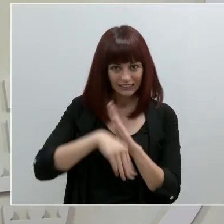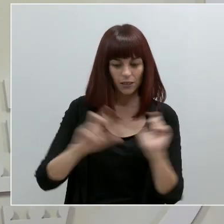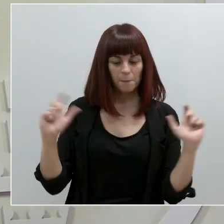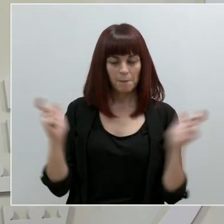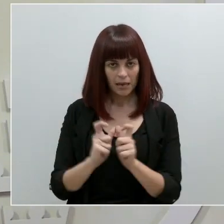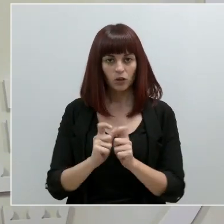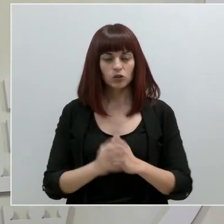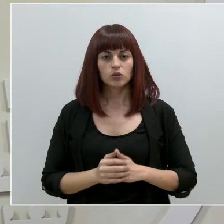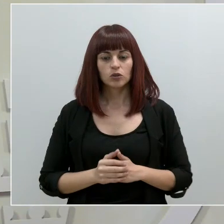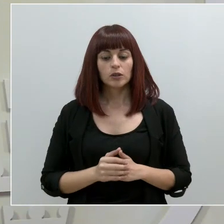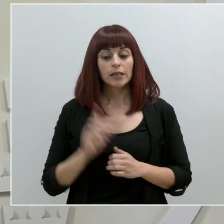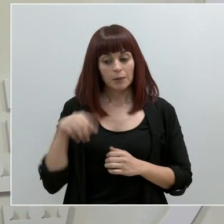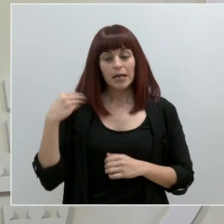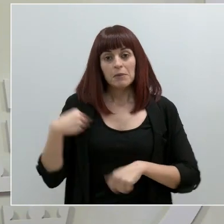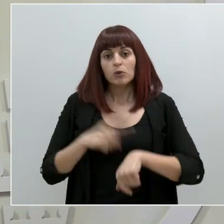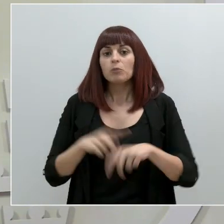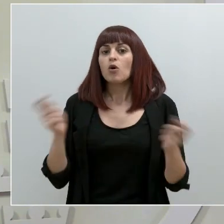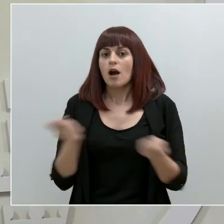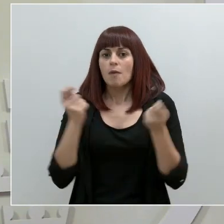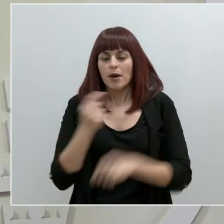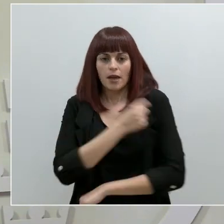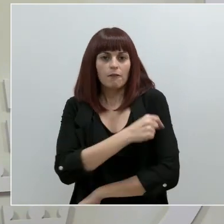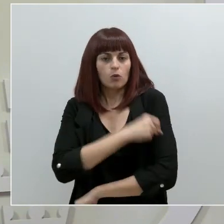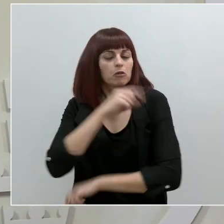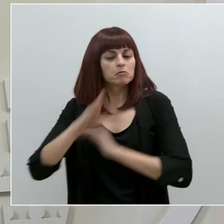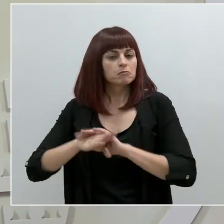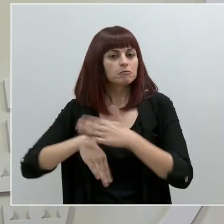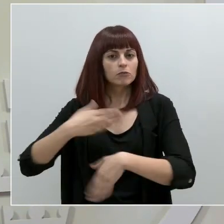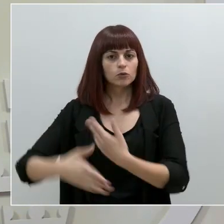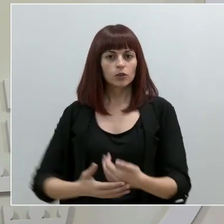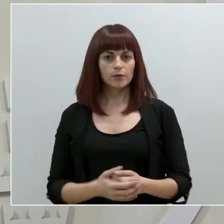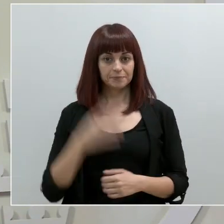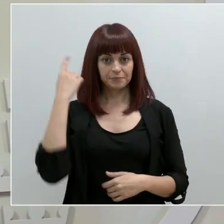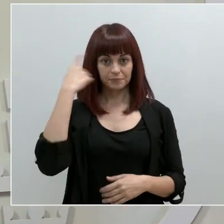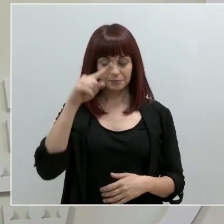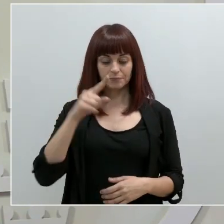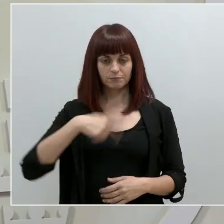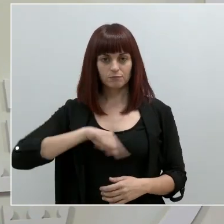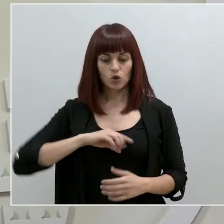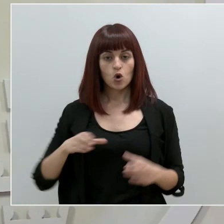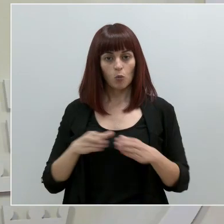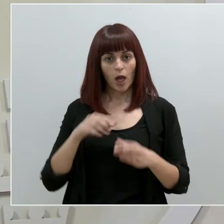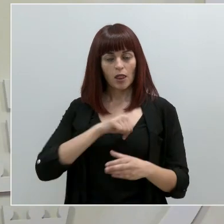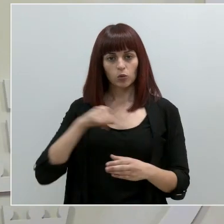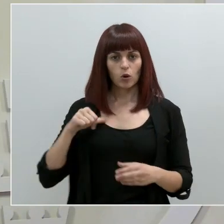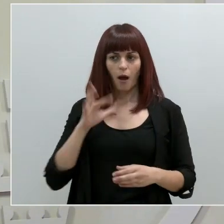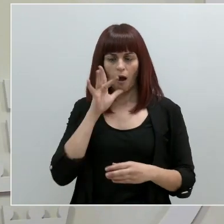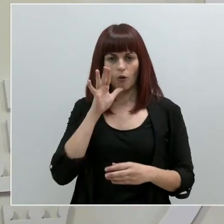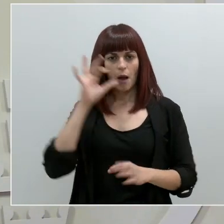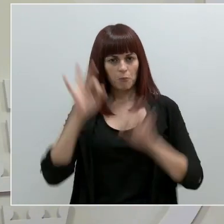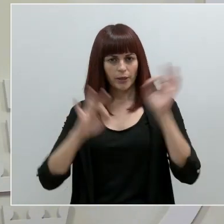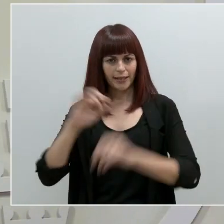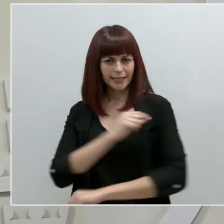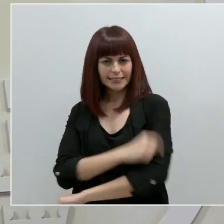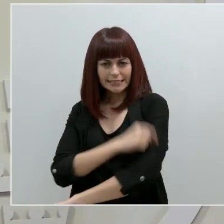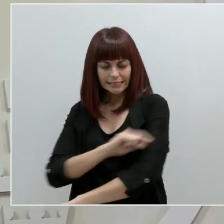contagios mientras progresamos en la campaña de vacunación en la región. Como saben, somos una de las comunidades que ahora mismo tenemos un mayor porcentaje de